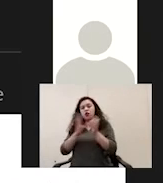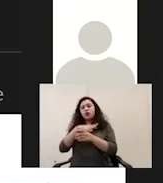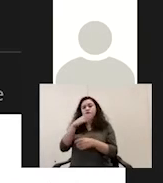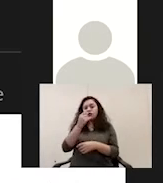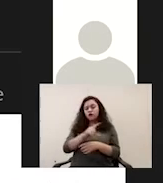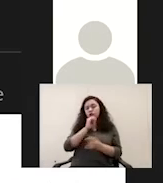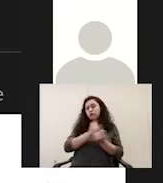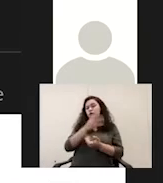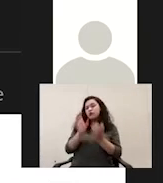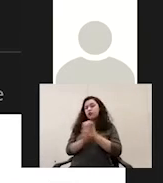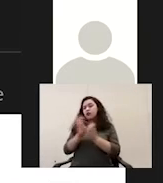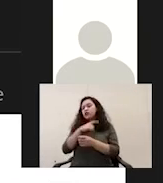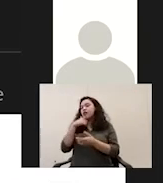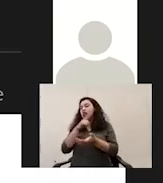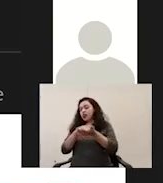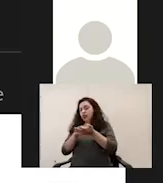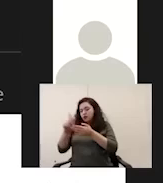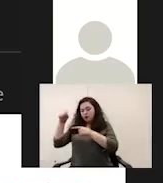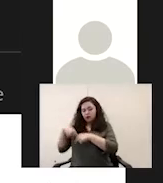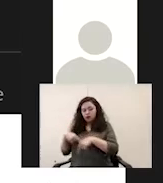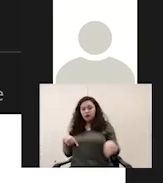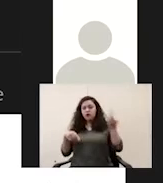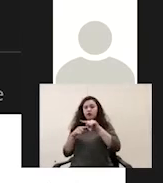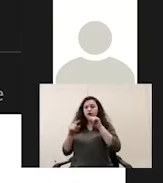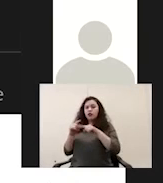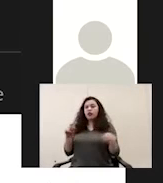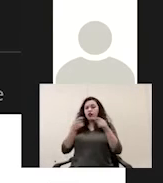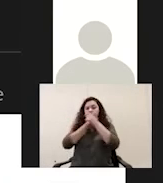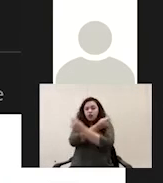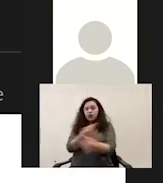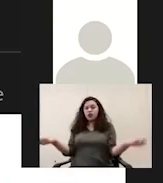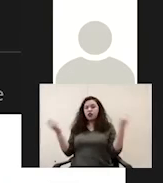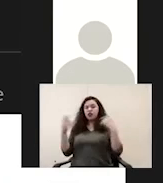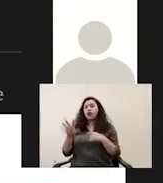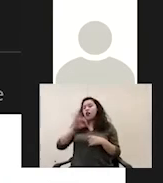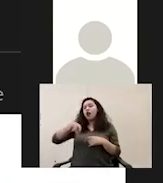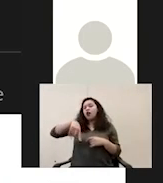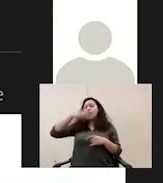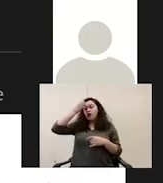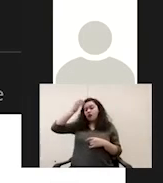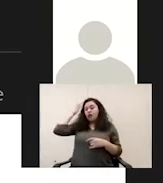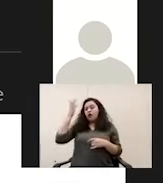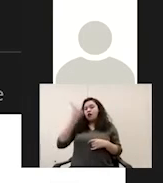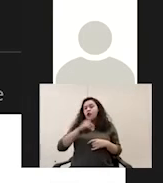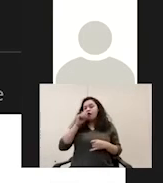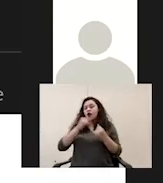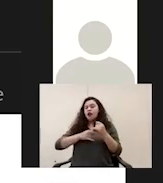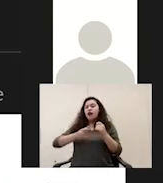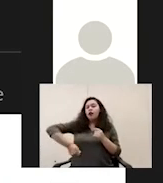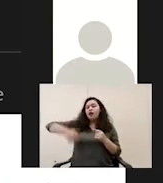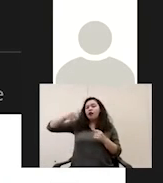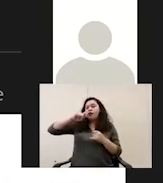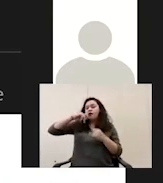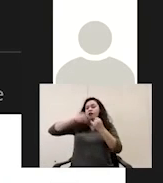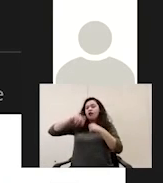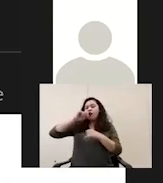¿Sí? ¿Por qué razón? Pues porque finalmente son niños, se les va a olvidar y por donde suben, los mismos van a querer bajar